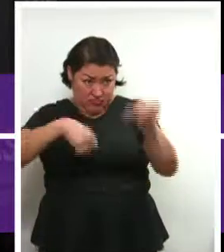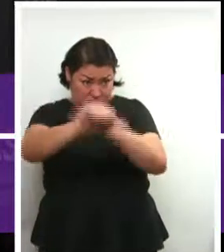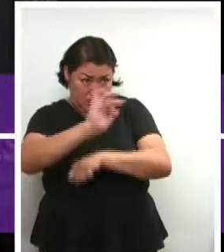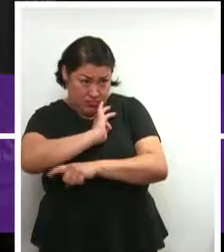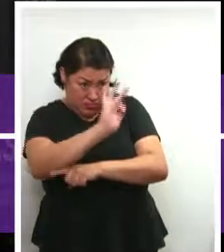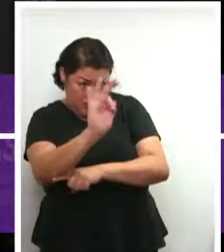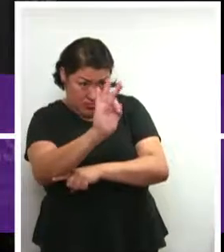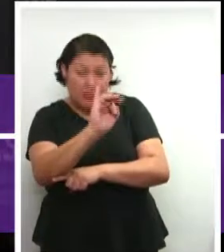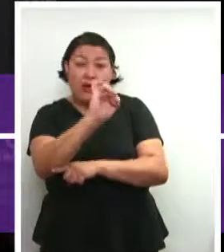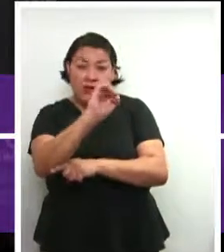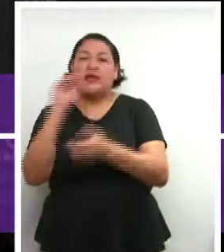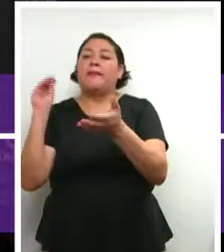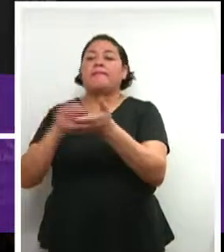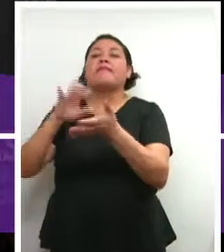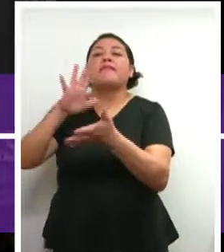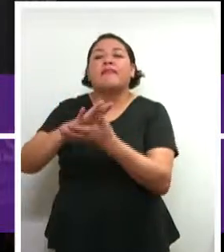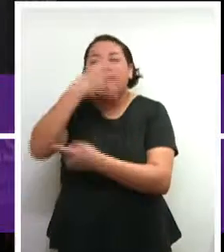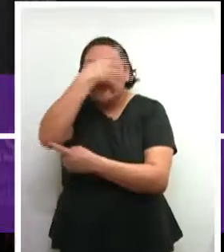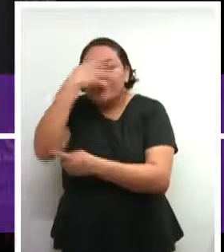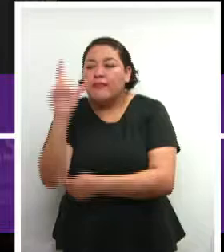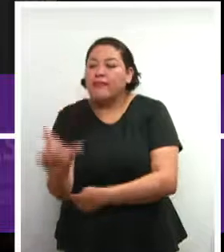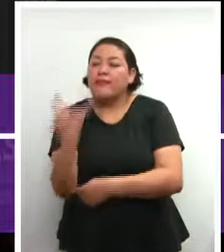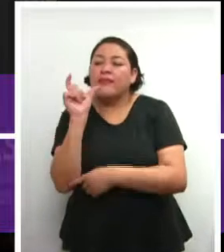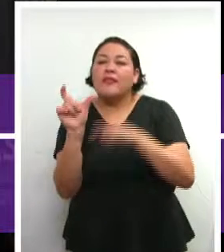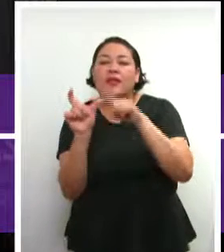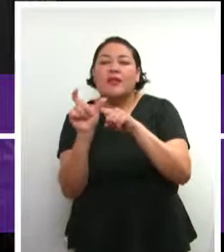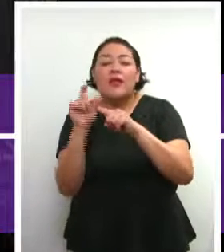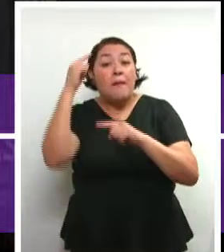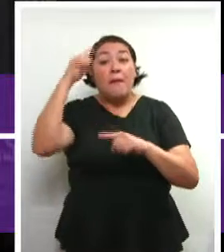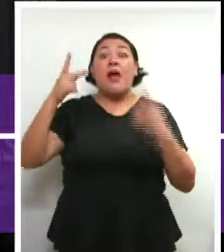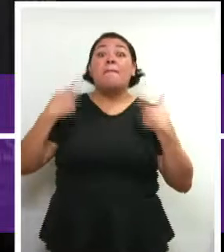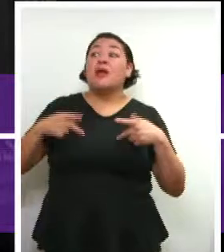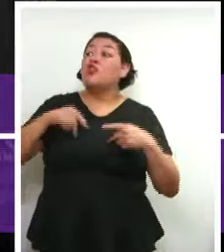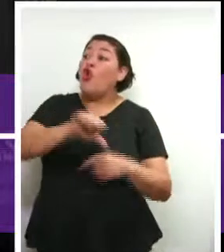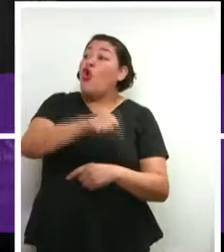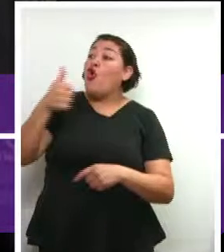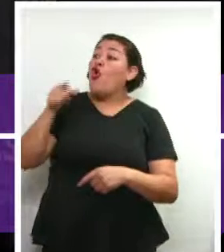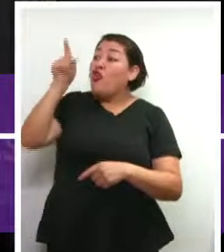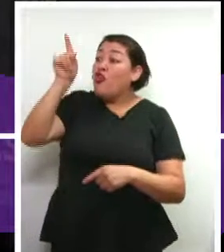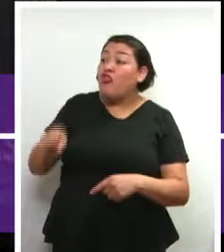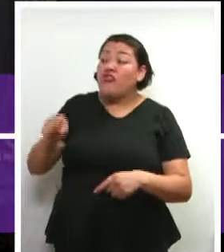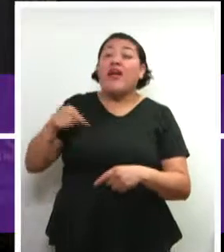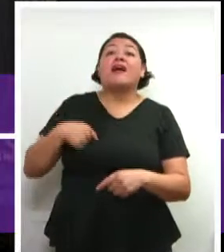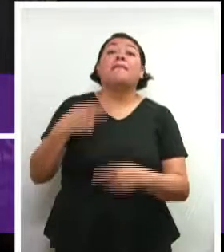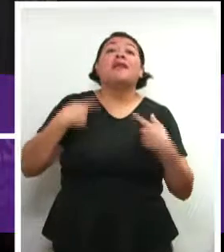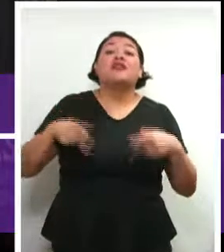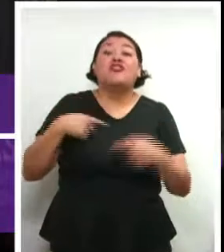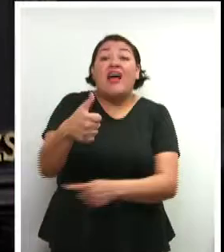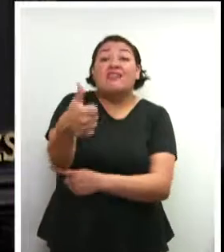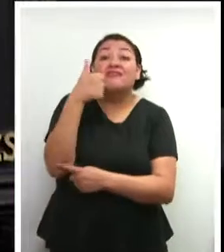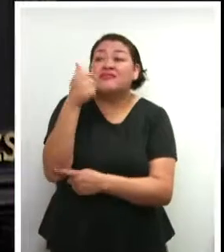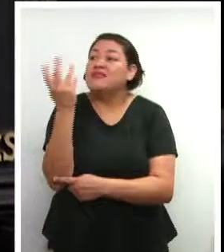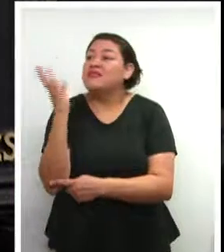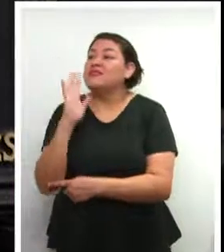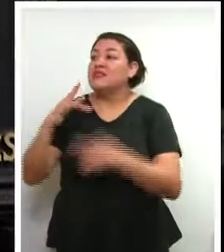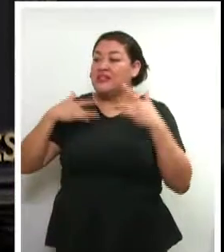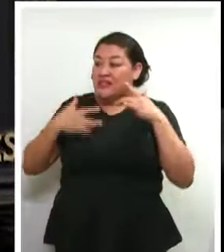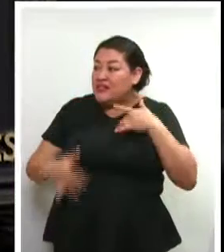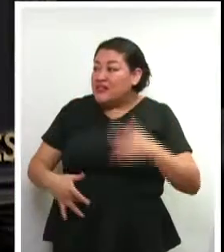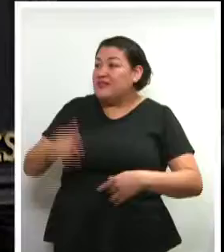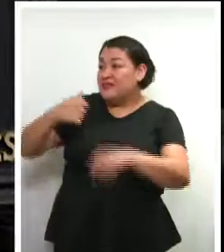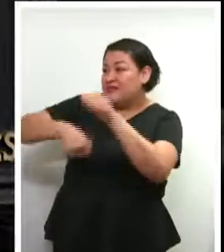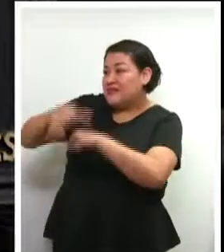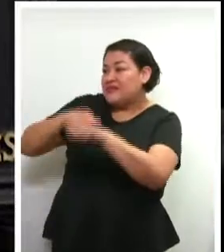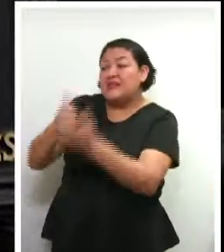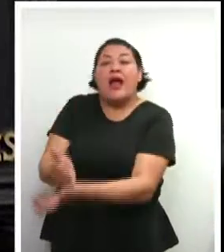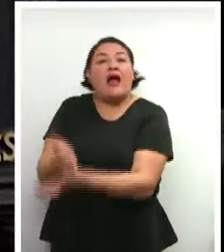sus órganos para dar vida o continuar dando vida a 6 vidas adicionales. El objetivo